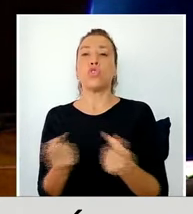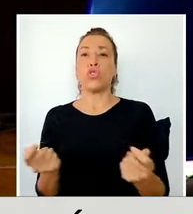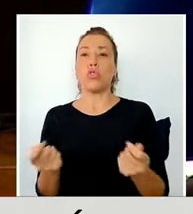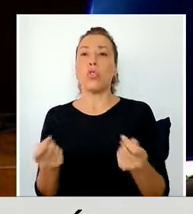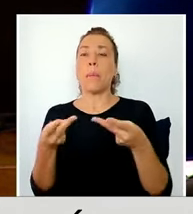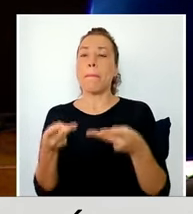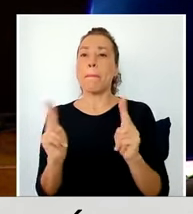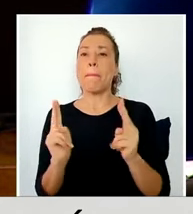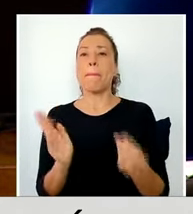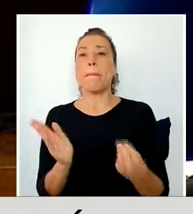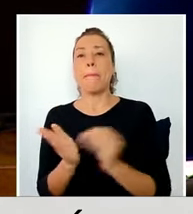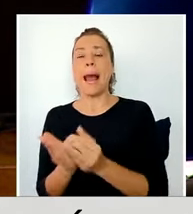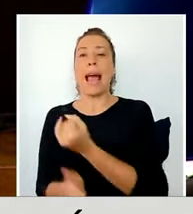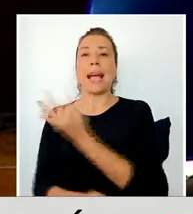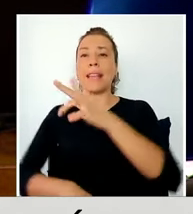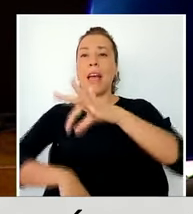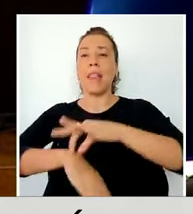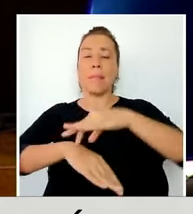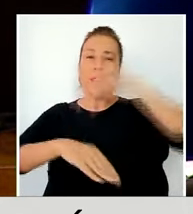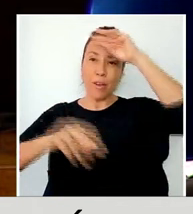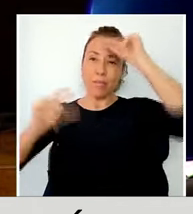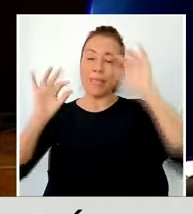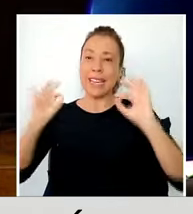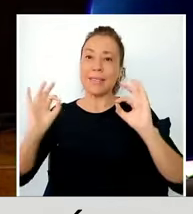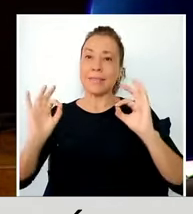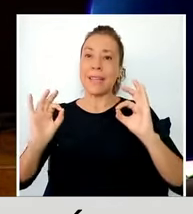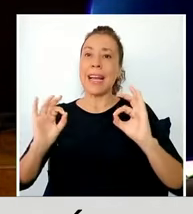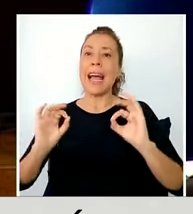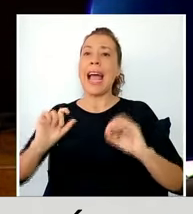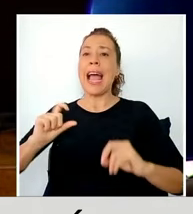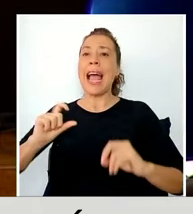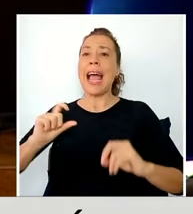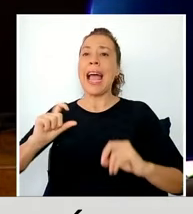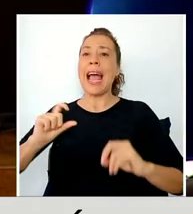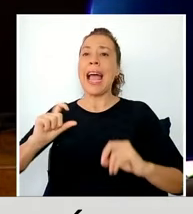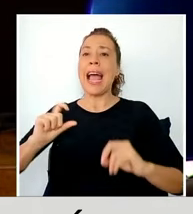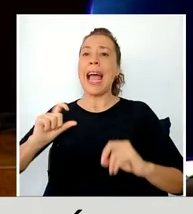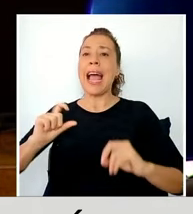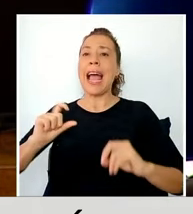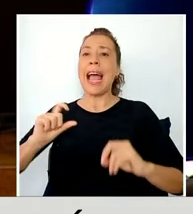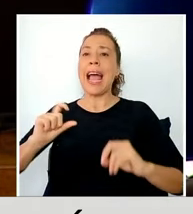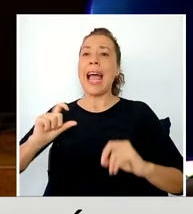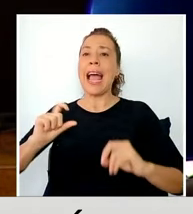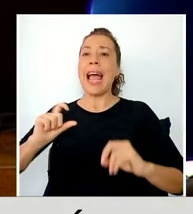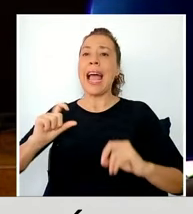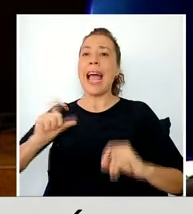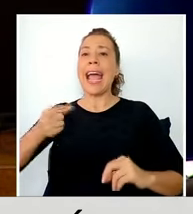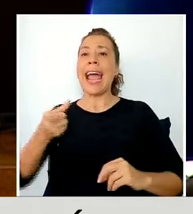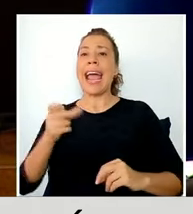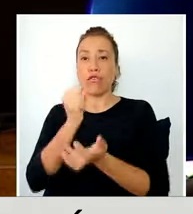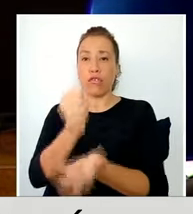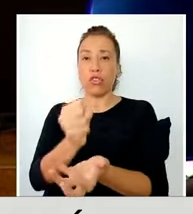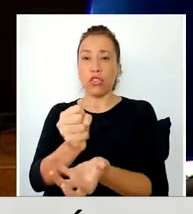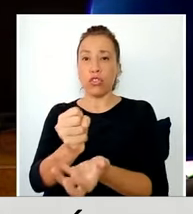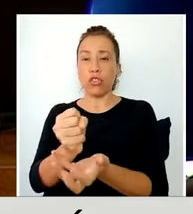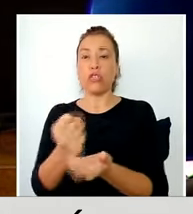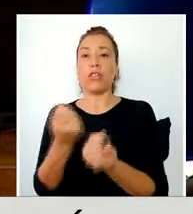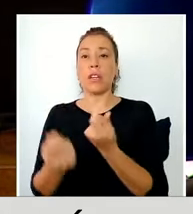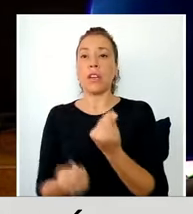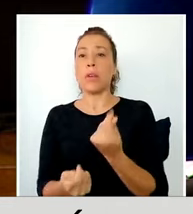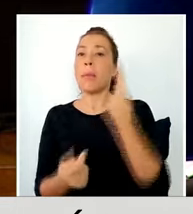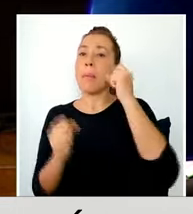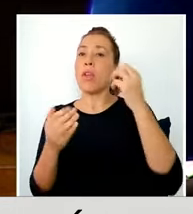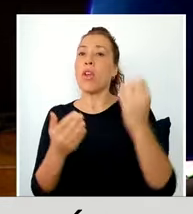el número de médicos especialistas en geriatría otorgando los recursos económicos que sean necesarios para alcanzar ese objetivo